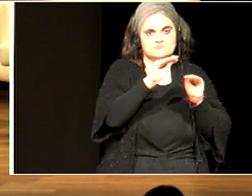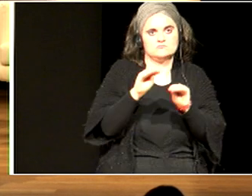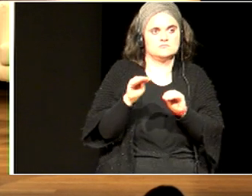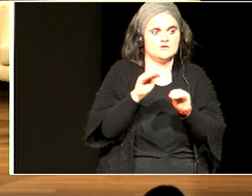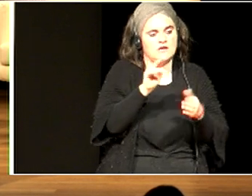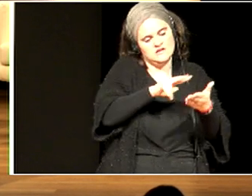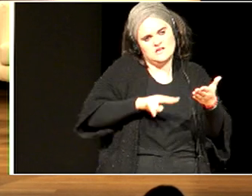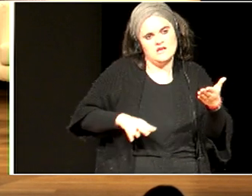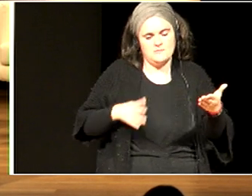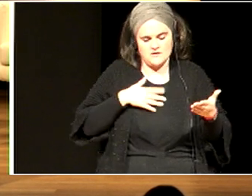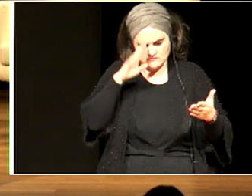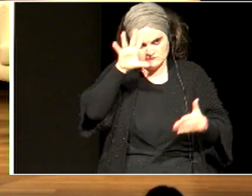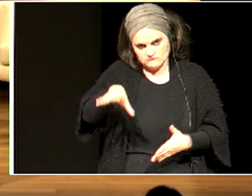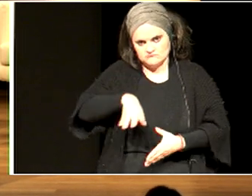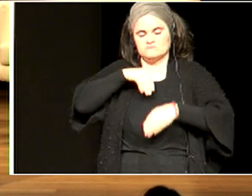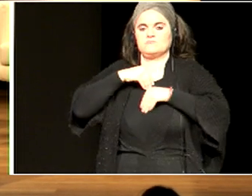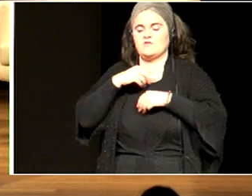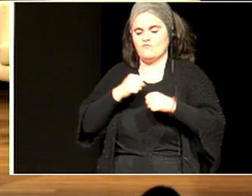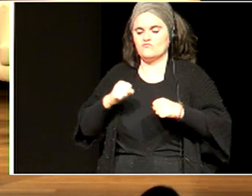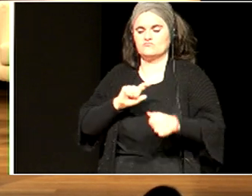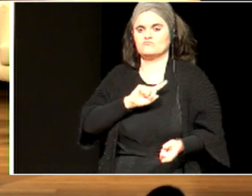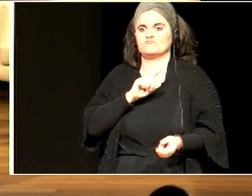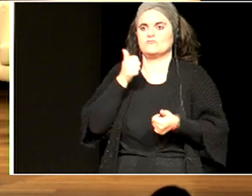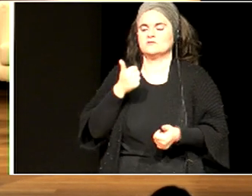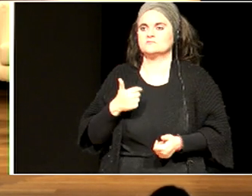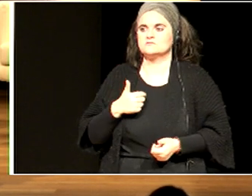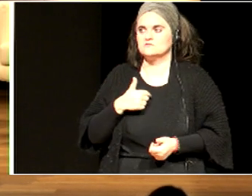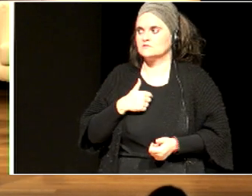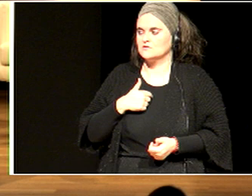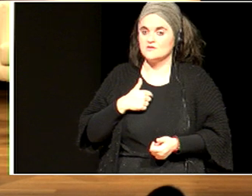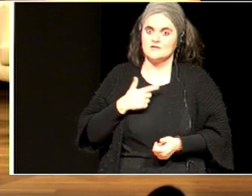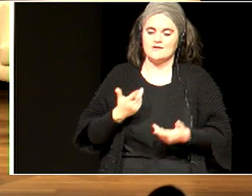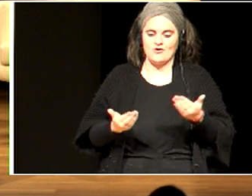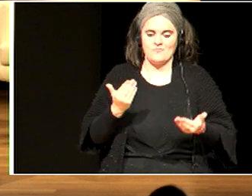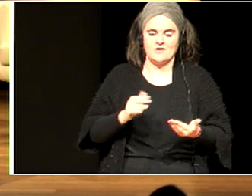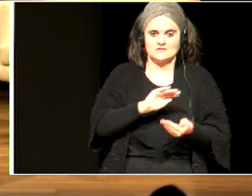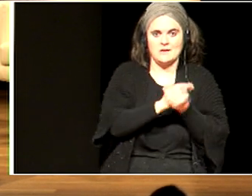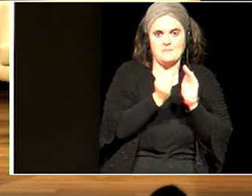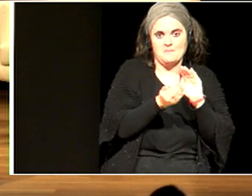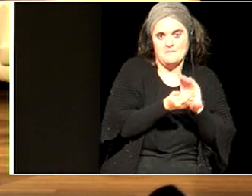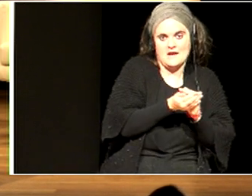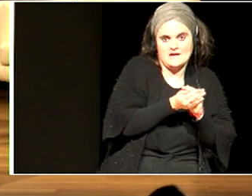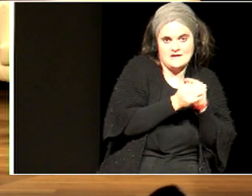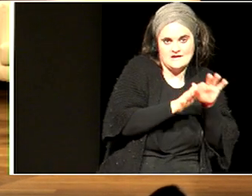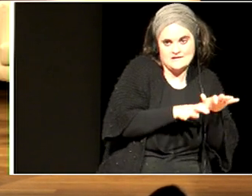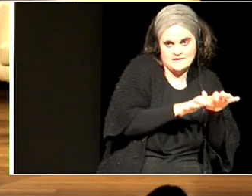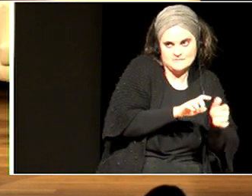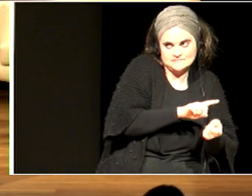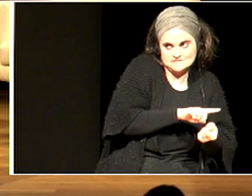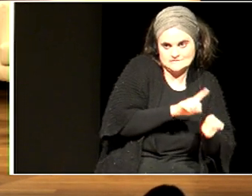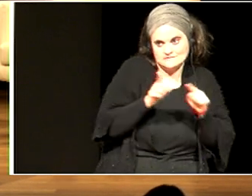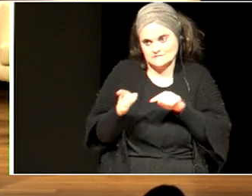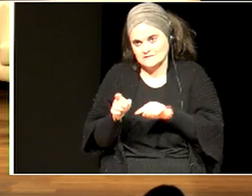super lola es un poco cambiante con respecto a blancanieves no son hermanas no y